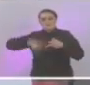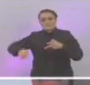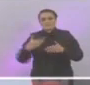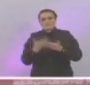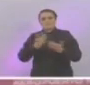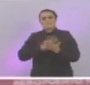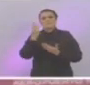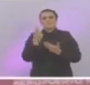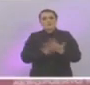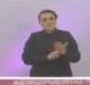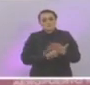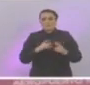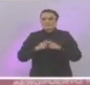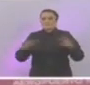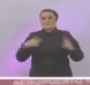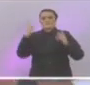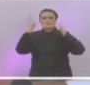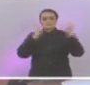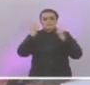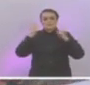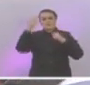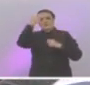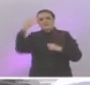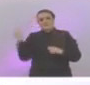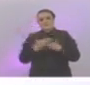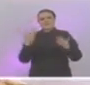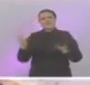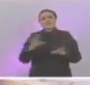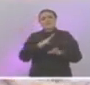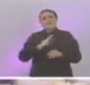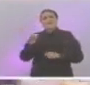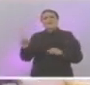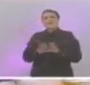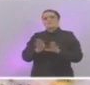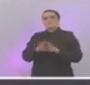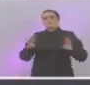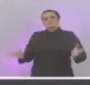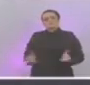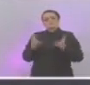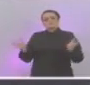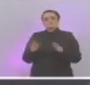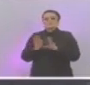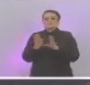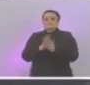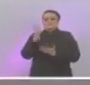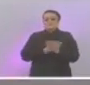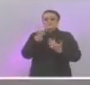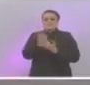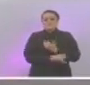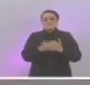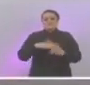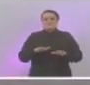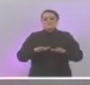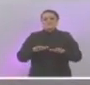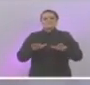un programa de desarrollo turístico para la Huasteca que tendrá un gran impulso con el proyecto